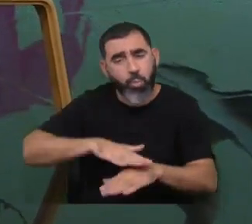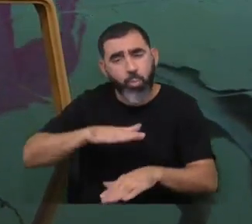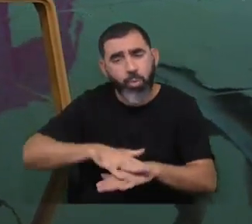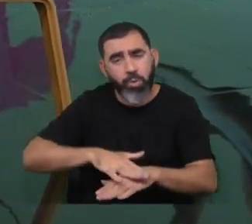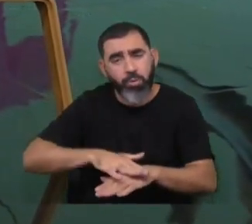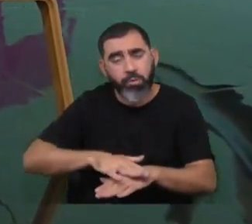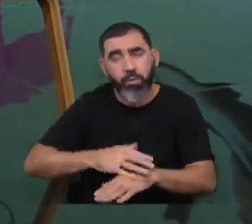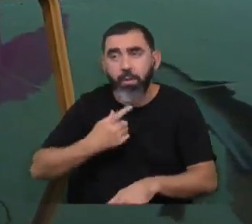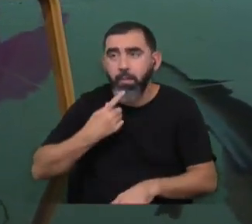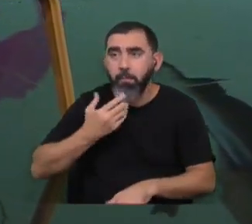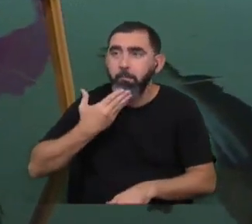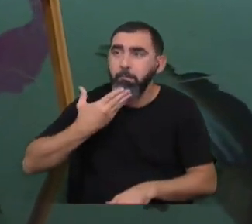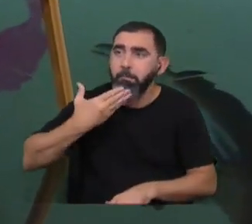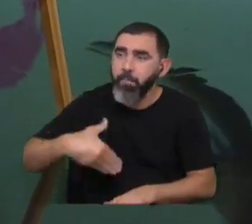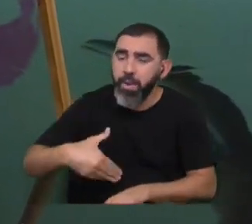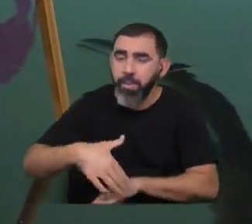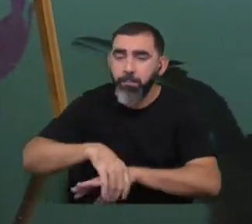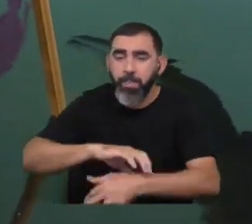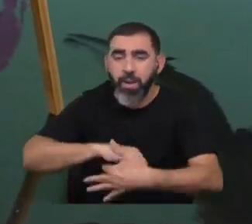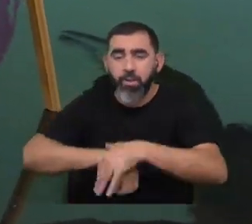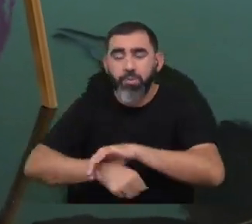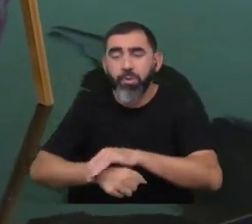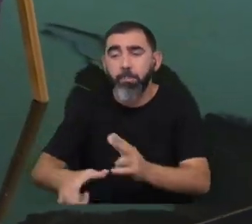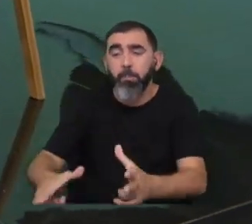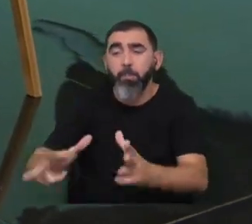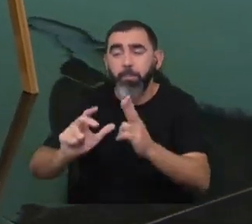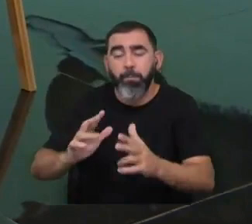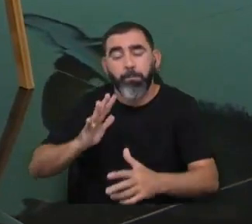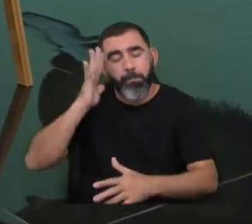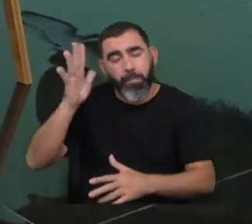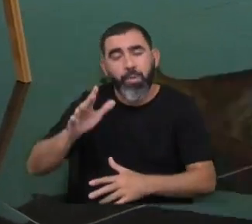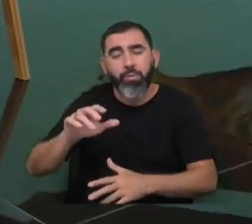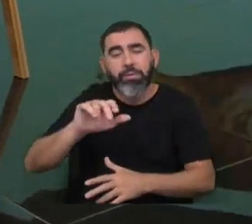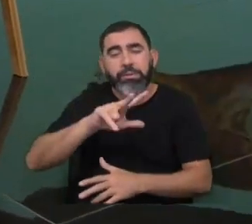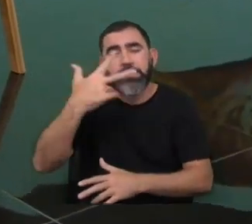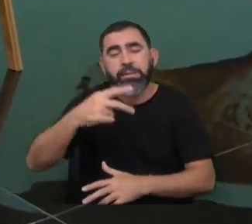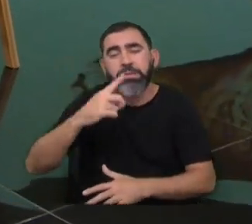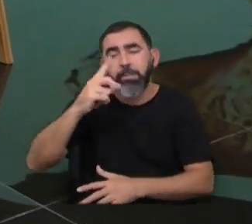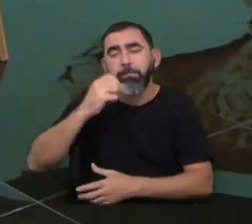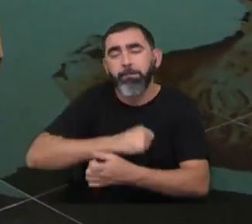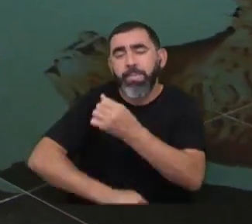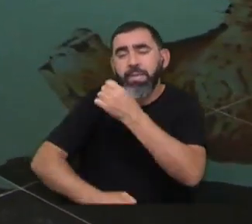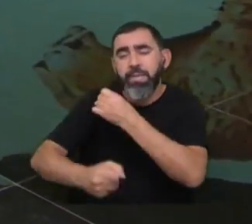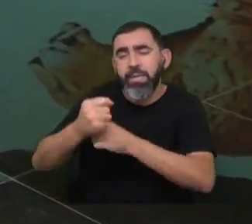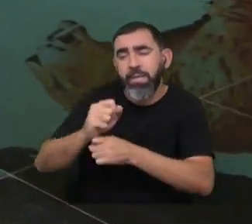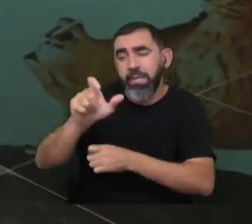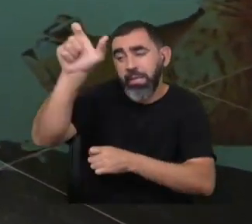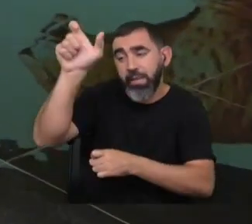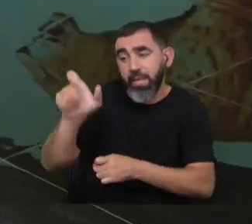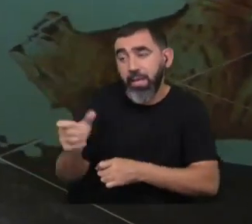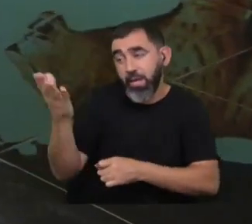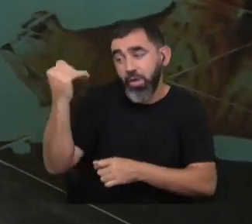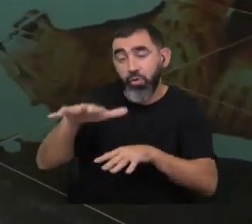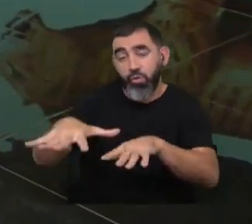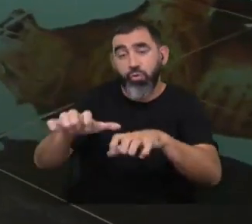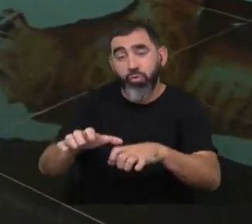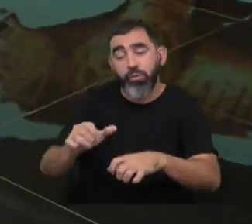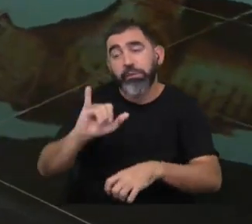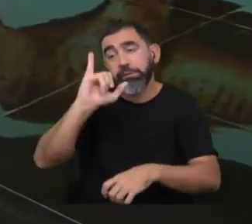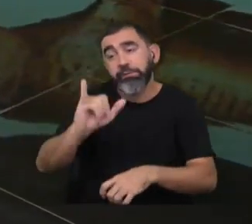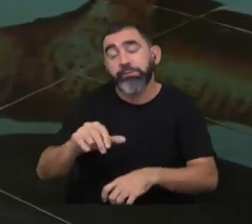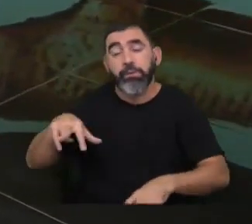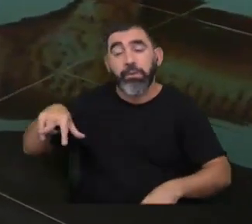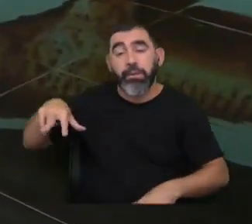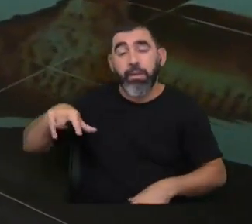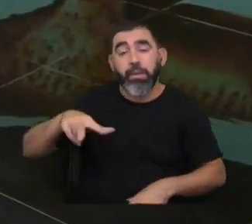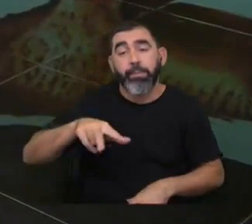mi fascinación por la paleontología nació, porque él me dijo, imagínate, hace 13.000 años, los pobladores de este territorio, si hubiera pasado caminando